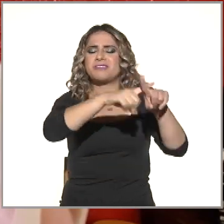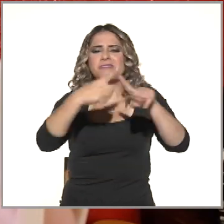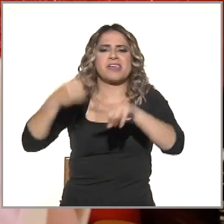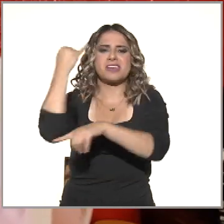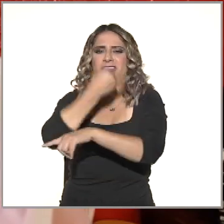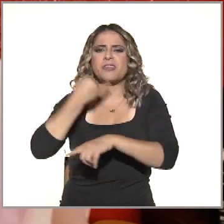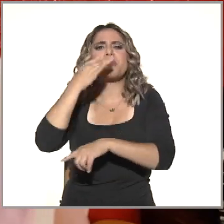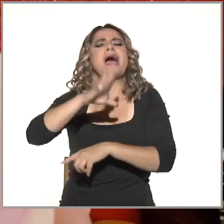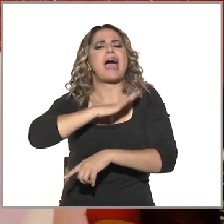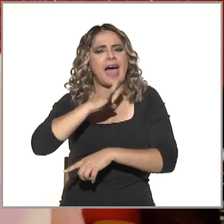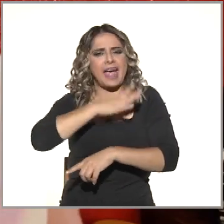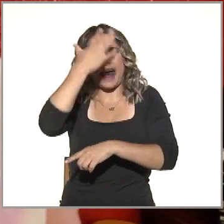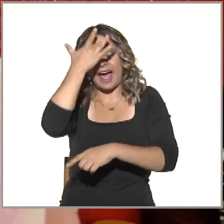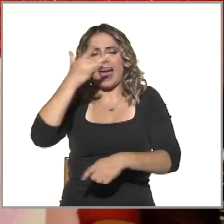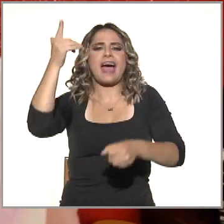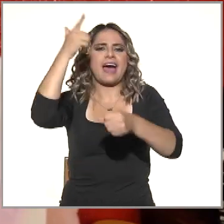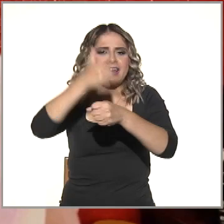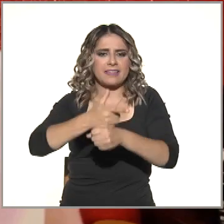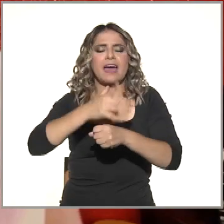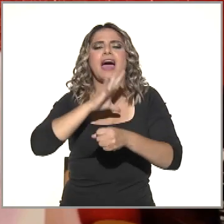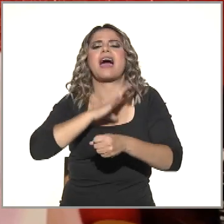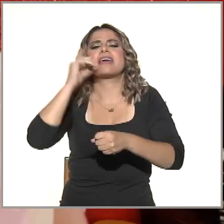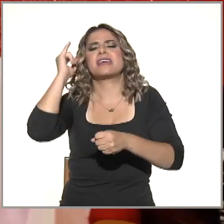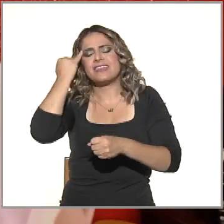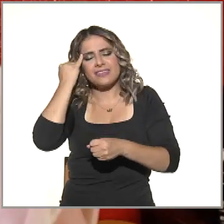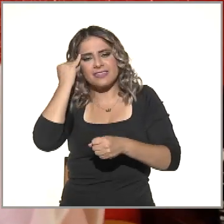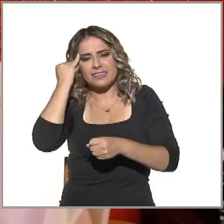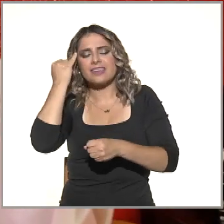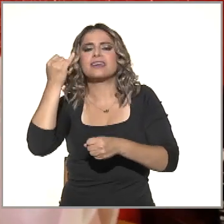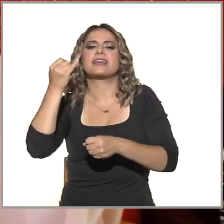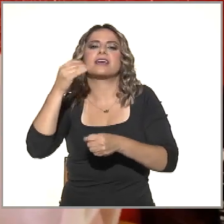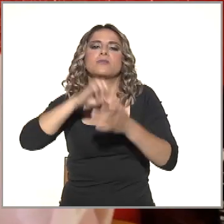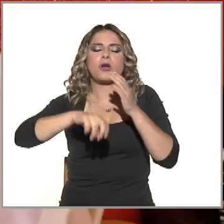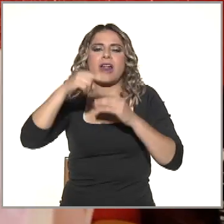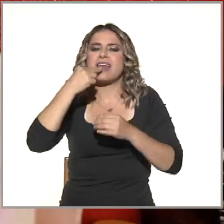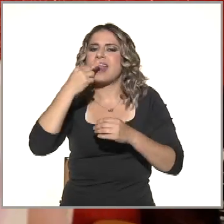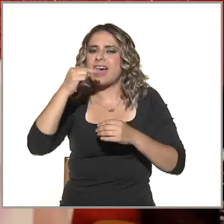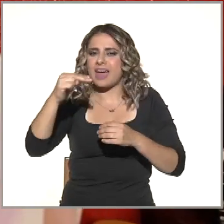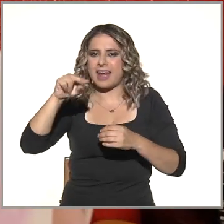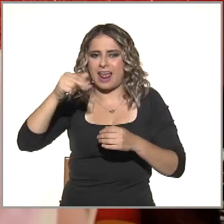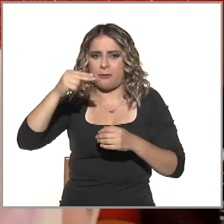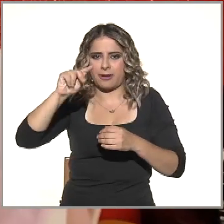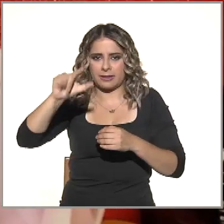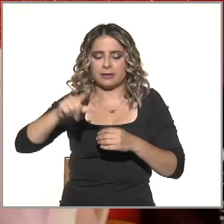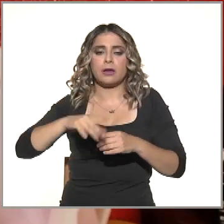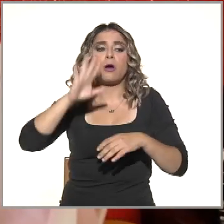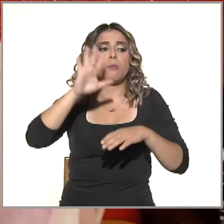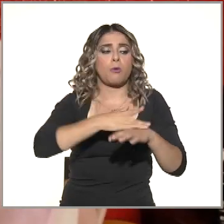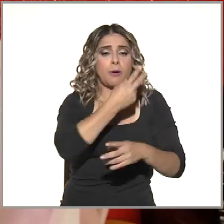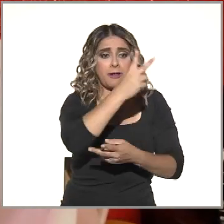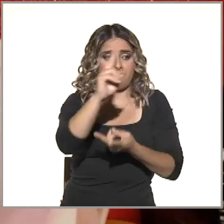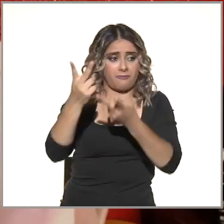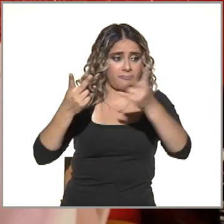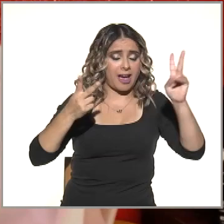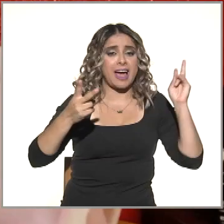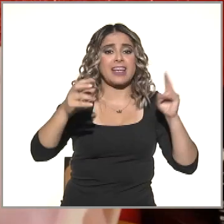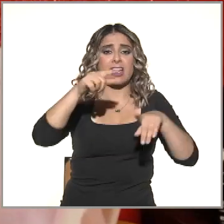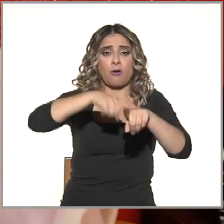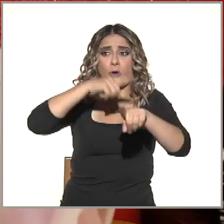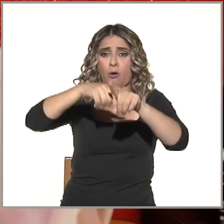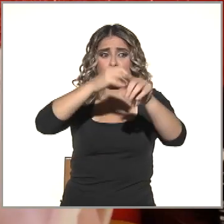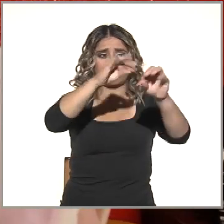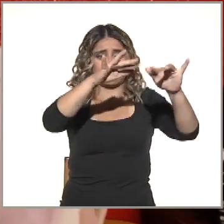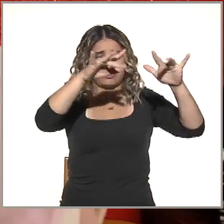México tenemos en idiomas indígenas, como esta que es náhuatl. Por el valle colorida,